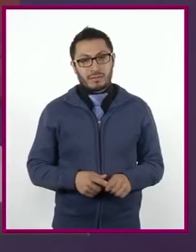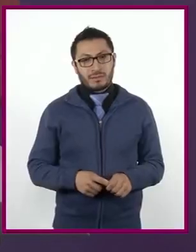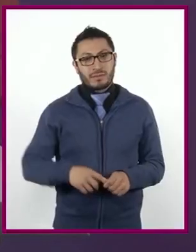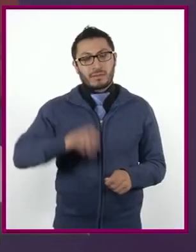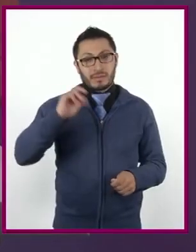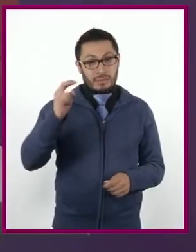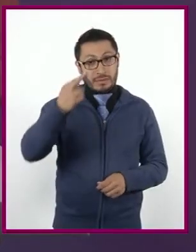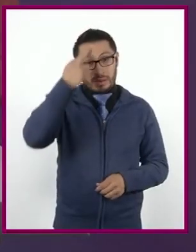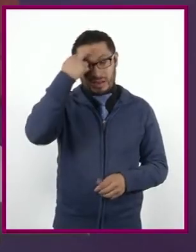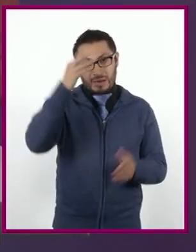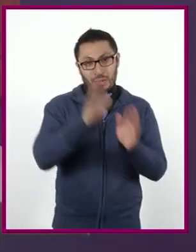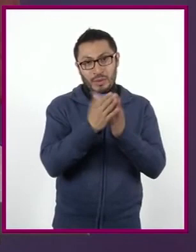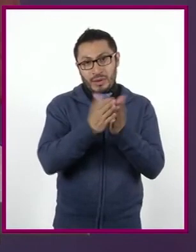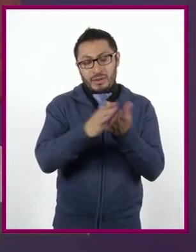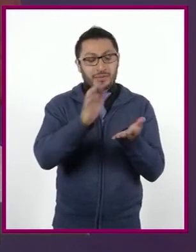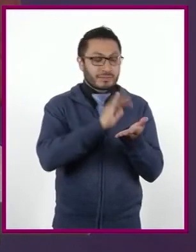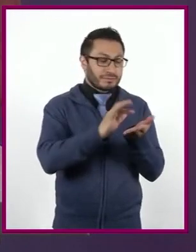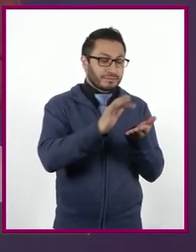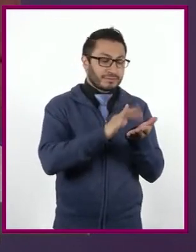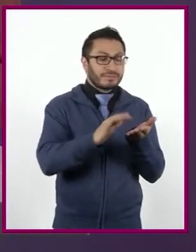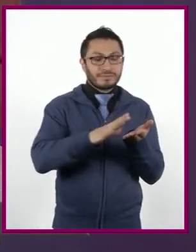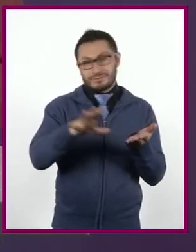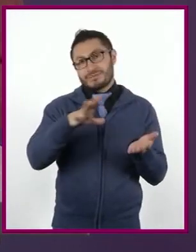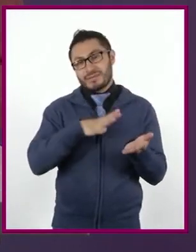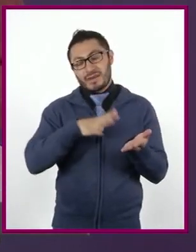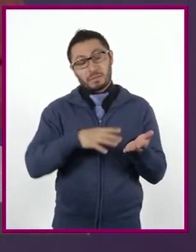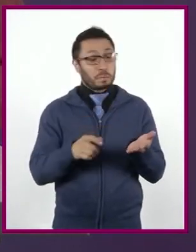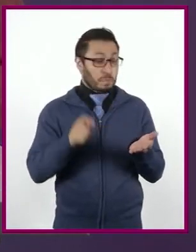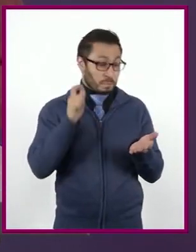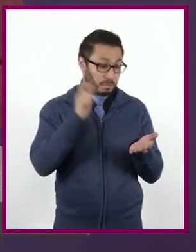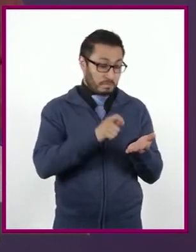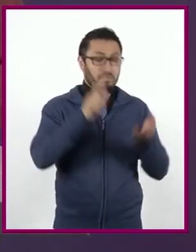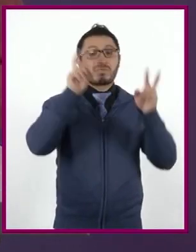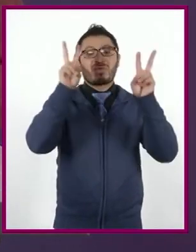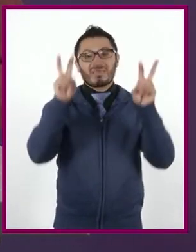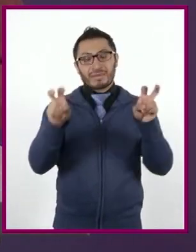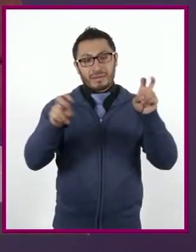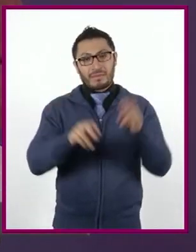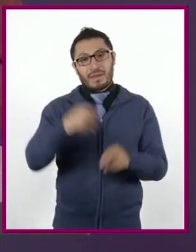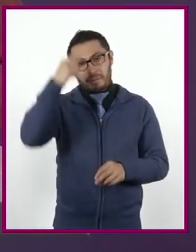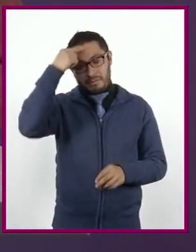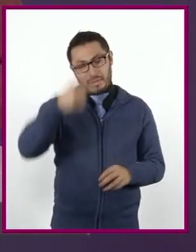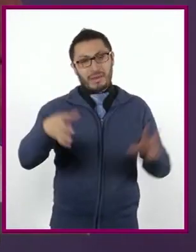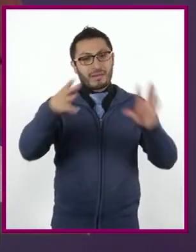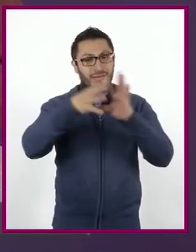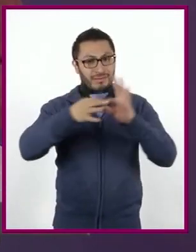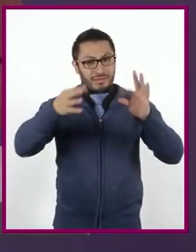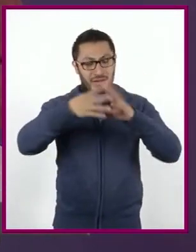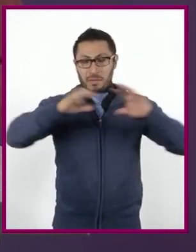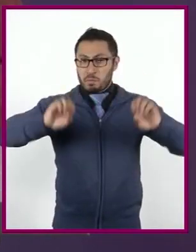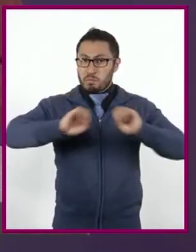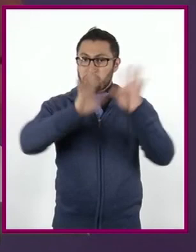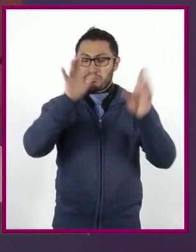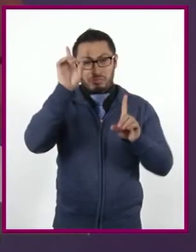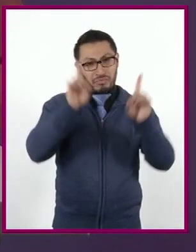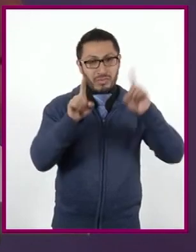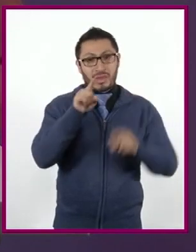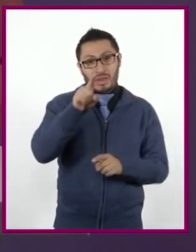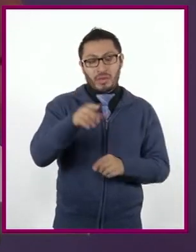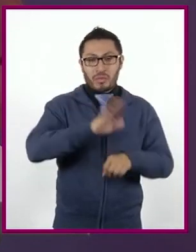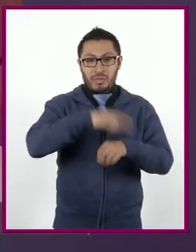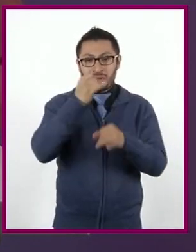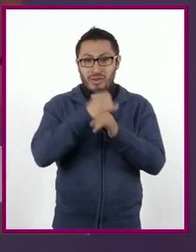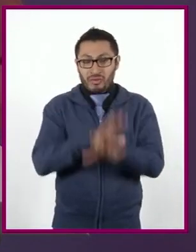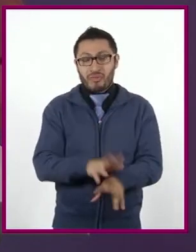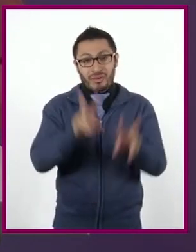Recuerda que en tu libro de texto gratuito también puedes consultar el tema para aclarar dudas. Para obtener más información sobre